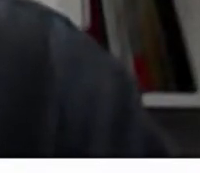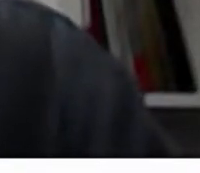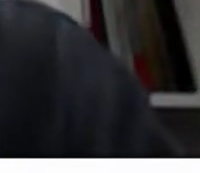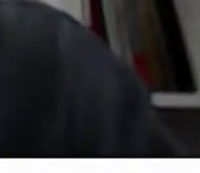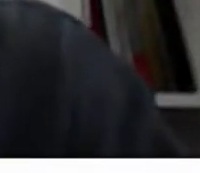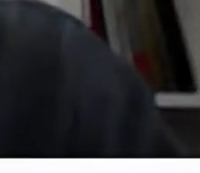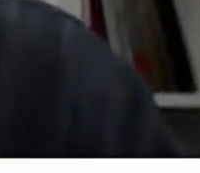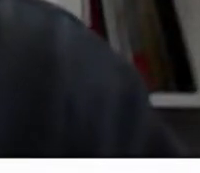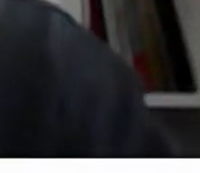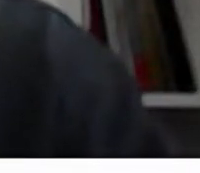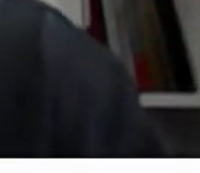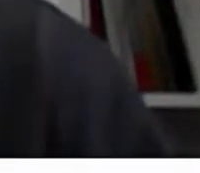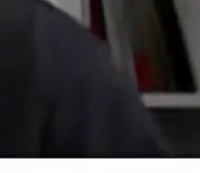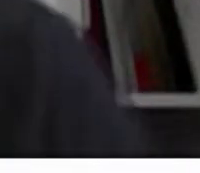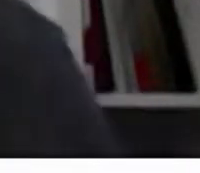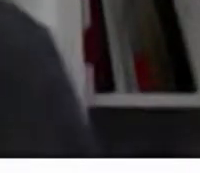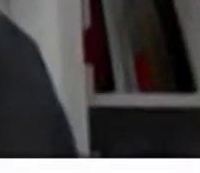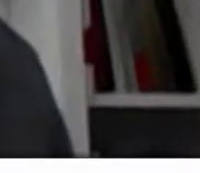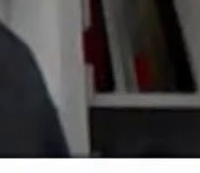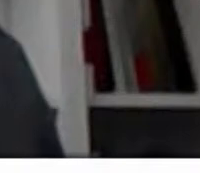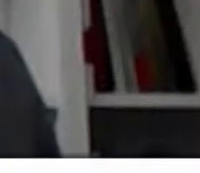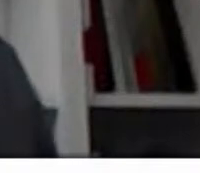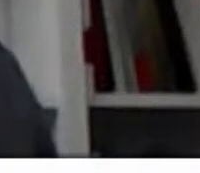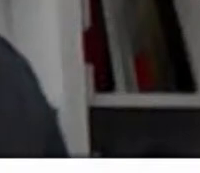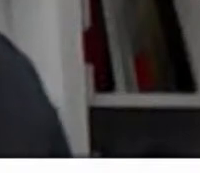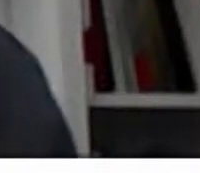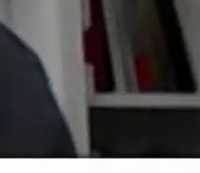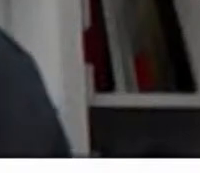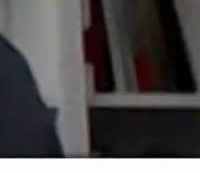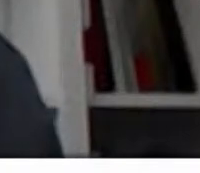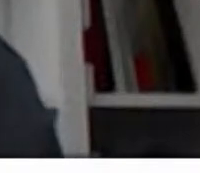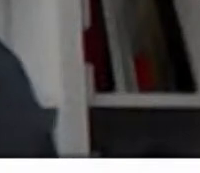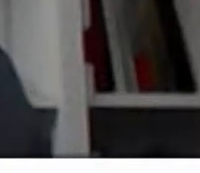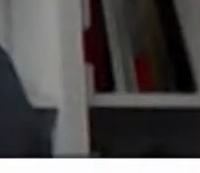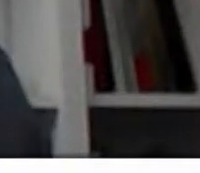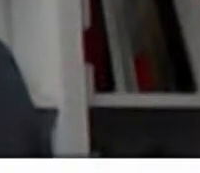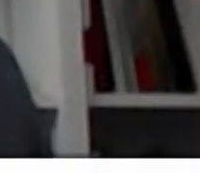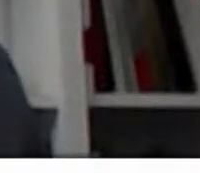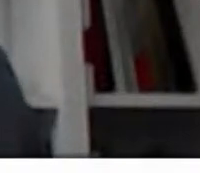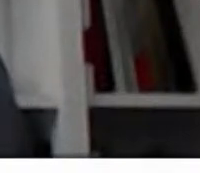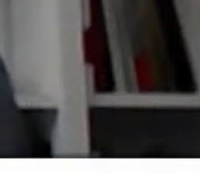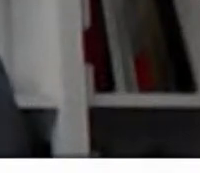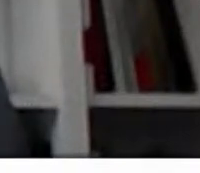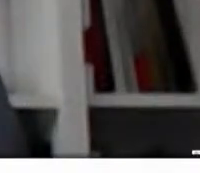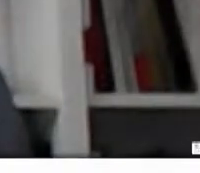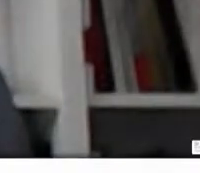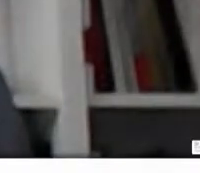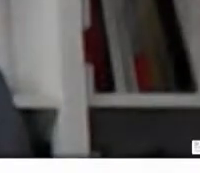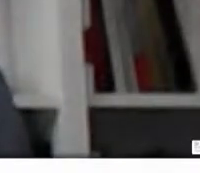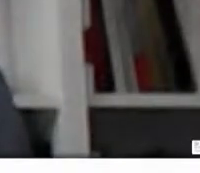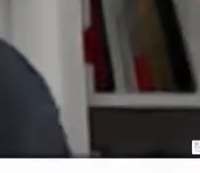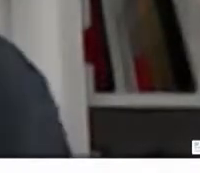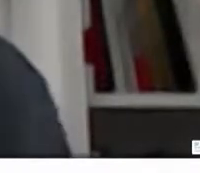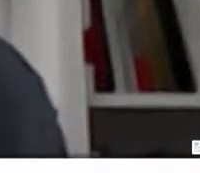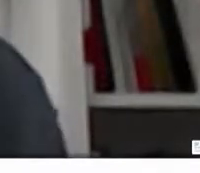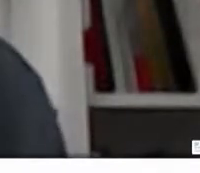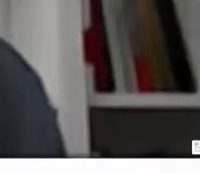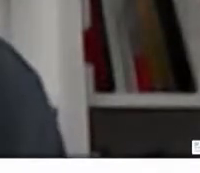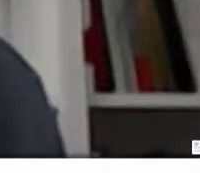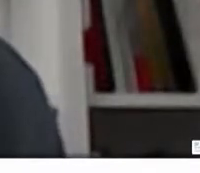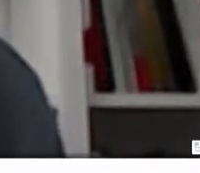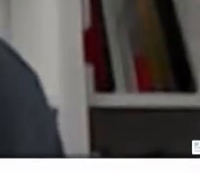del numeral 2 al 140, exceptuando los proyectos de ley que ya fueron votados. A considerar...